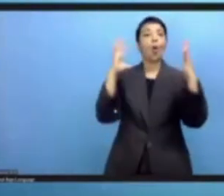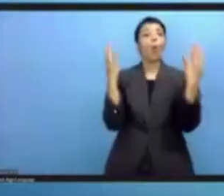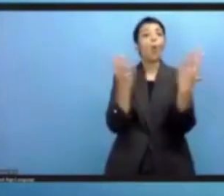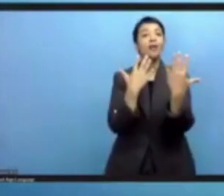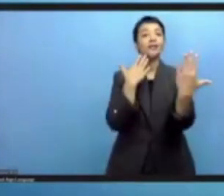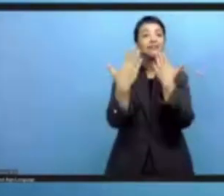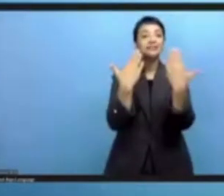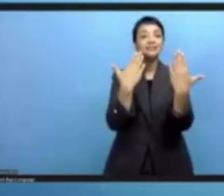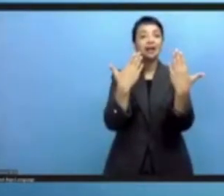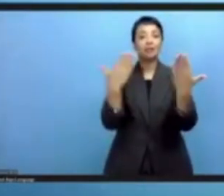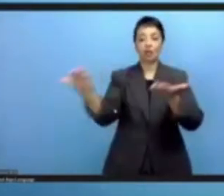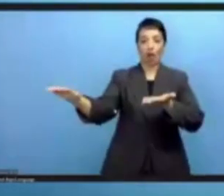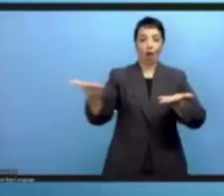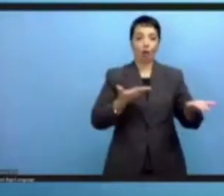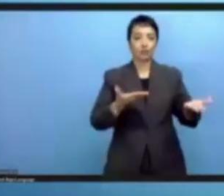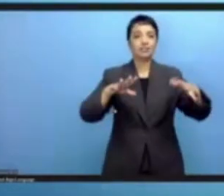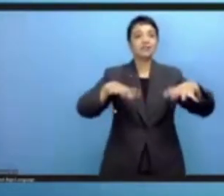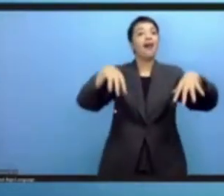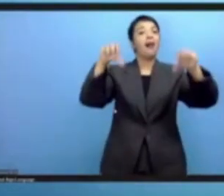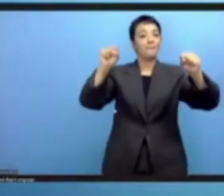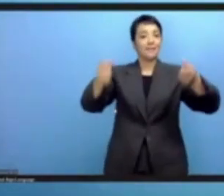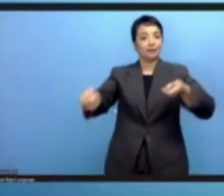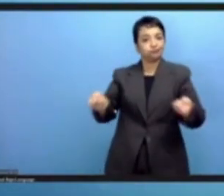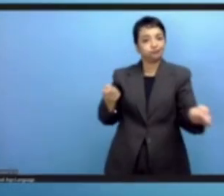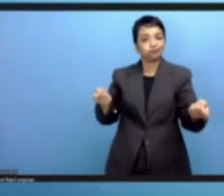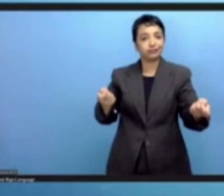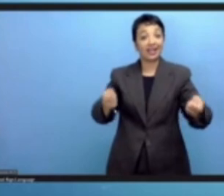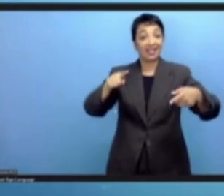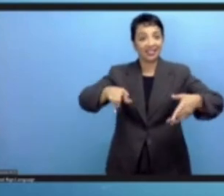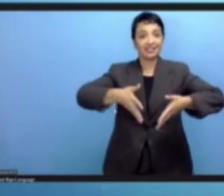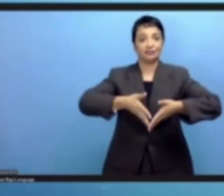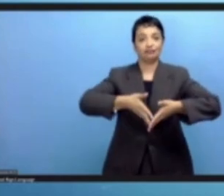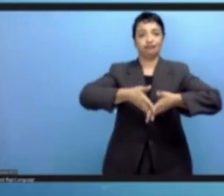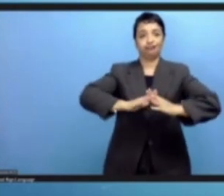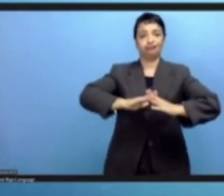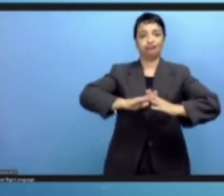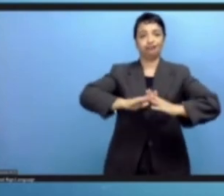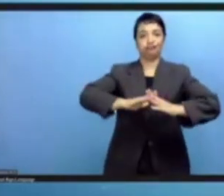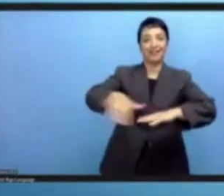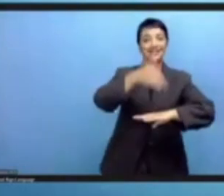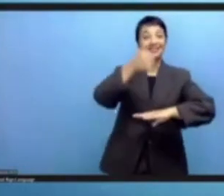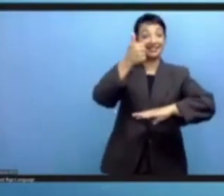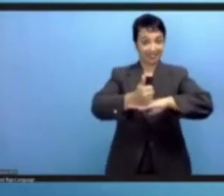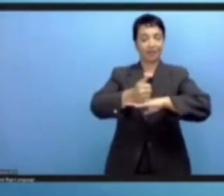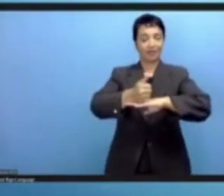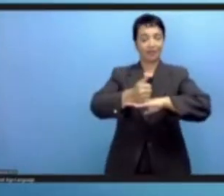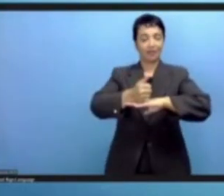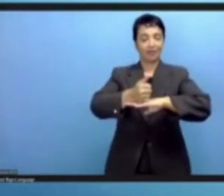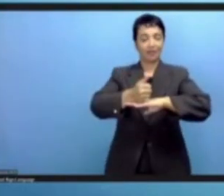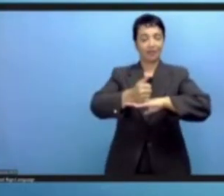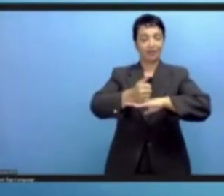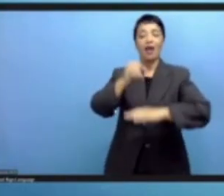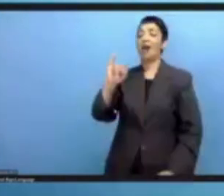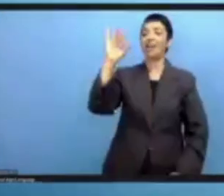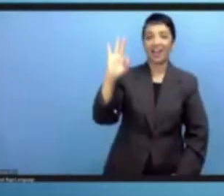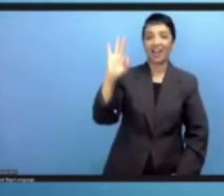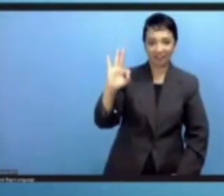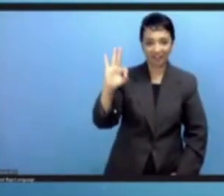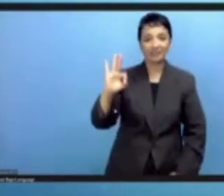auspicio ese año la Cumbre Mundial de la sociedad de la información que fue el lugar en donde nació eligef